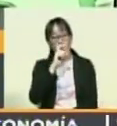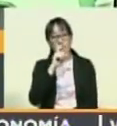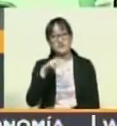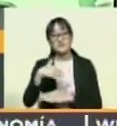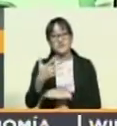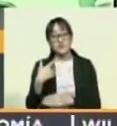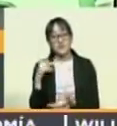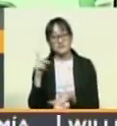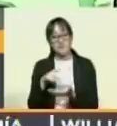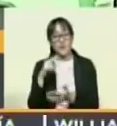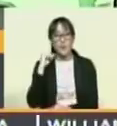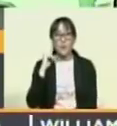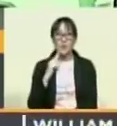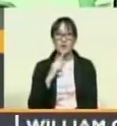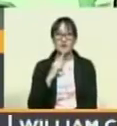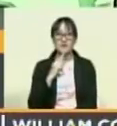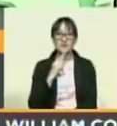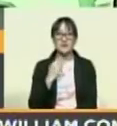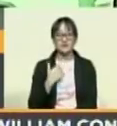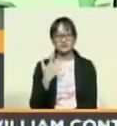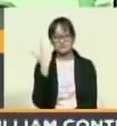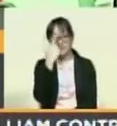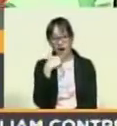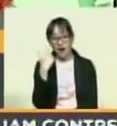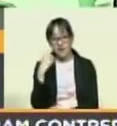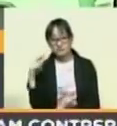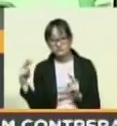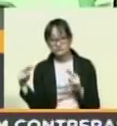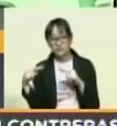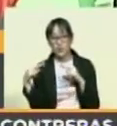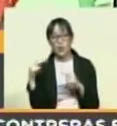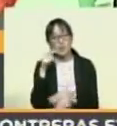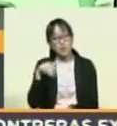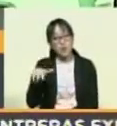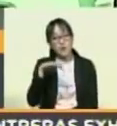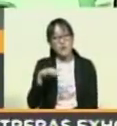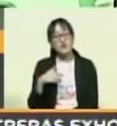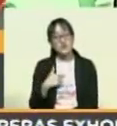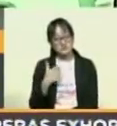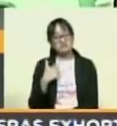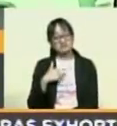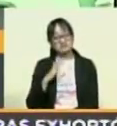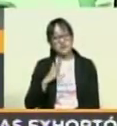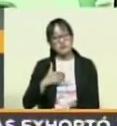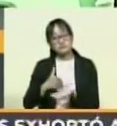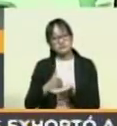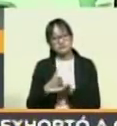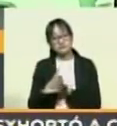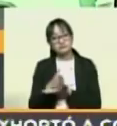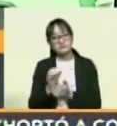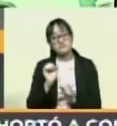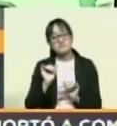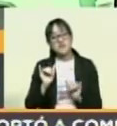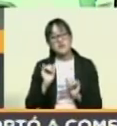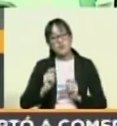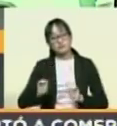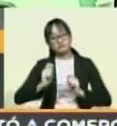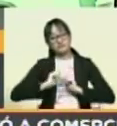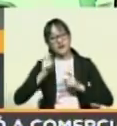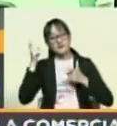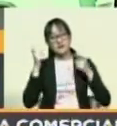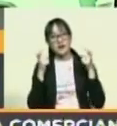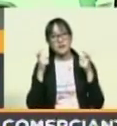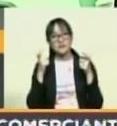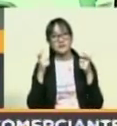a Bolívar y puedo darle la cara al pueblo y decirle, he sido leal al legado de Chávez. Ha llovido,